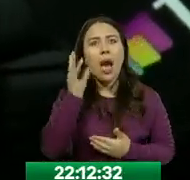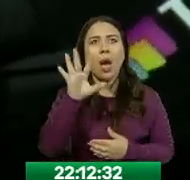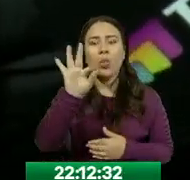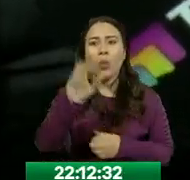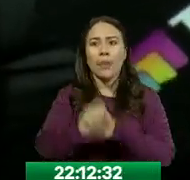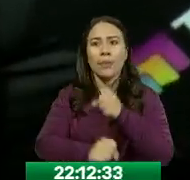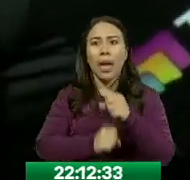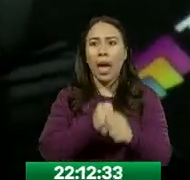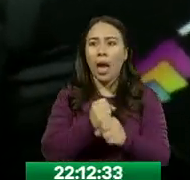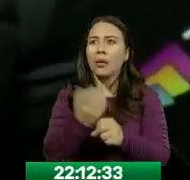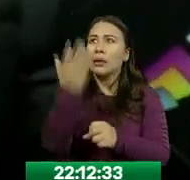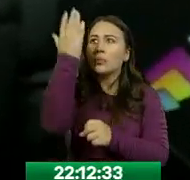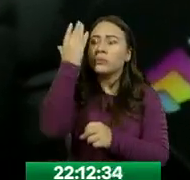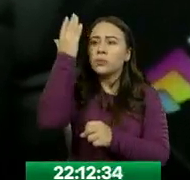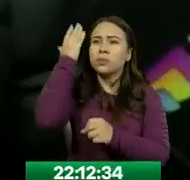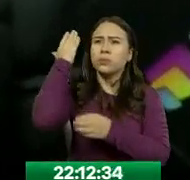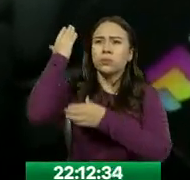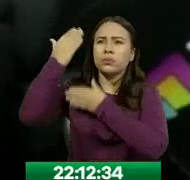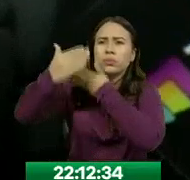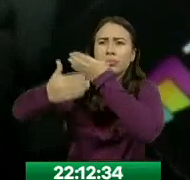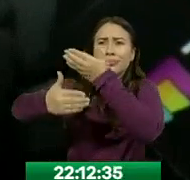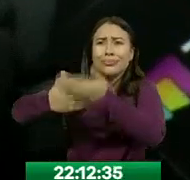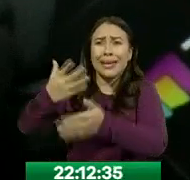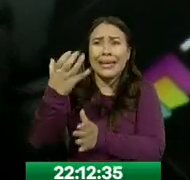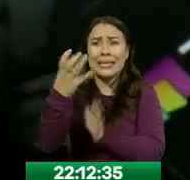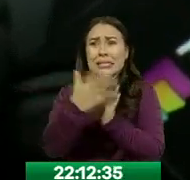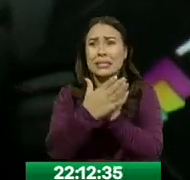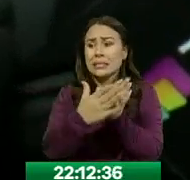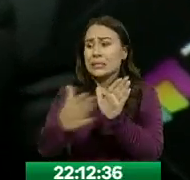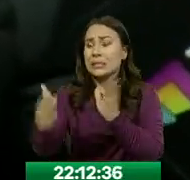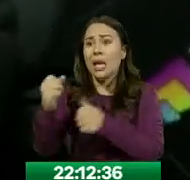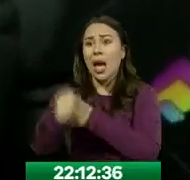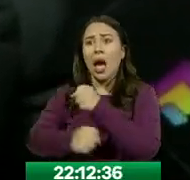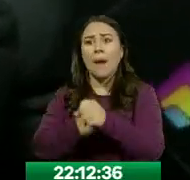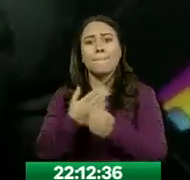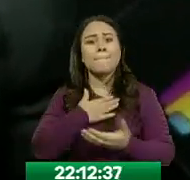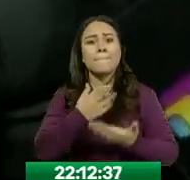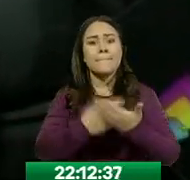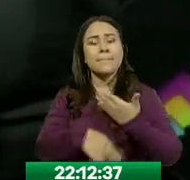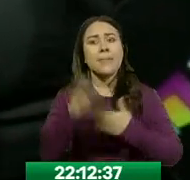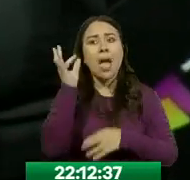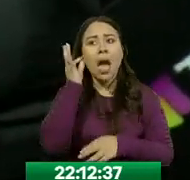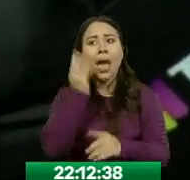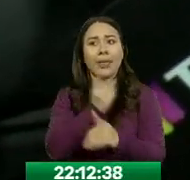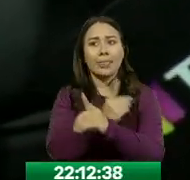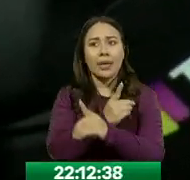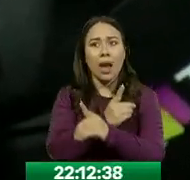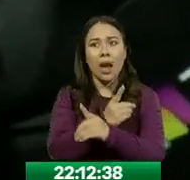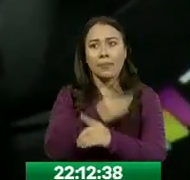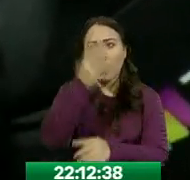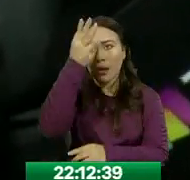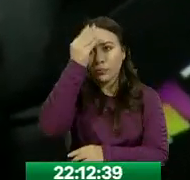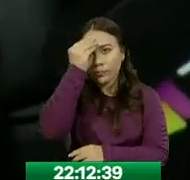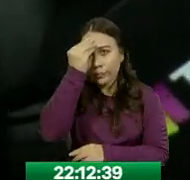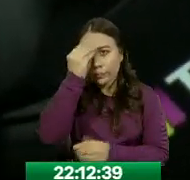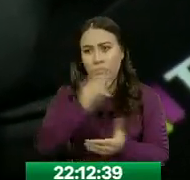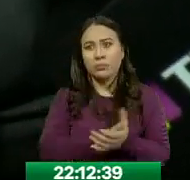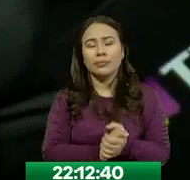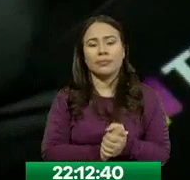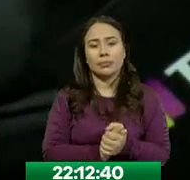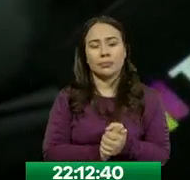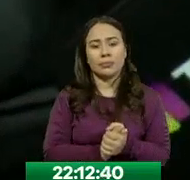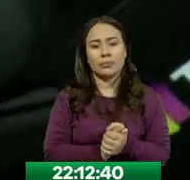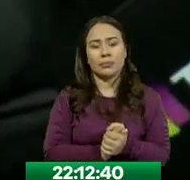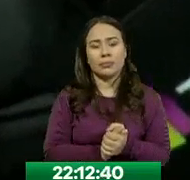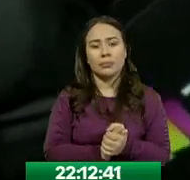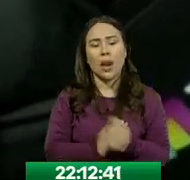mi hija tiene 15 años. Y mi hija es enferma, sufre de un retraso de años. Ella